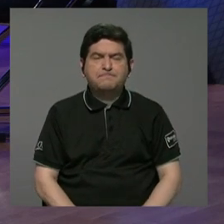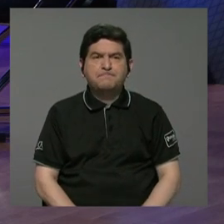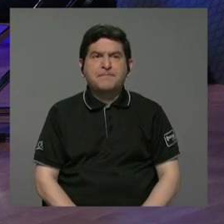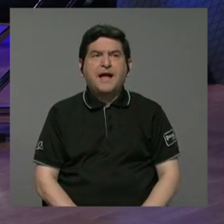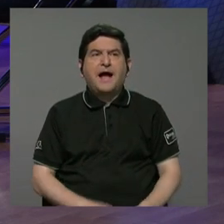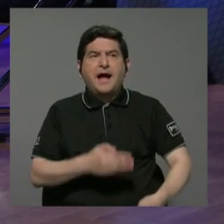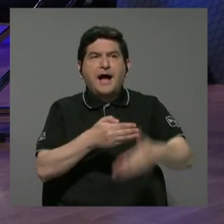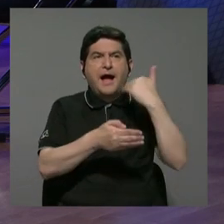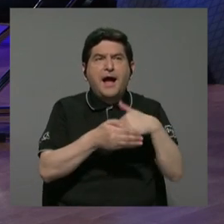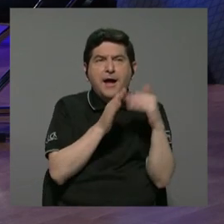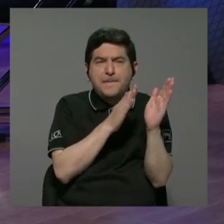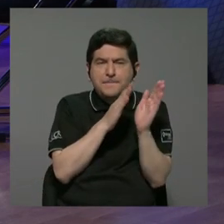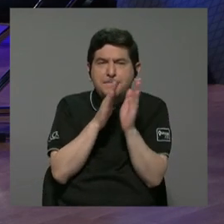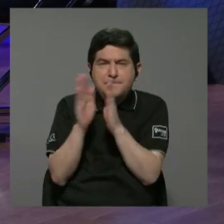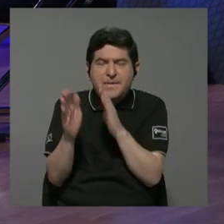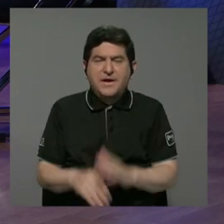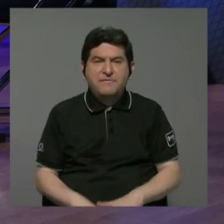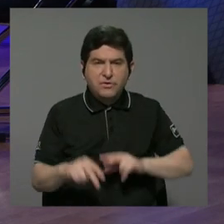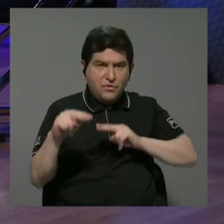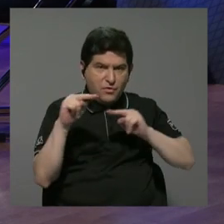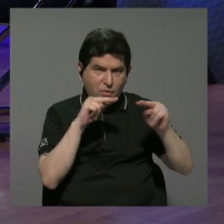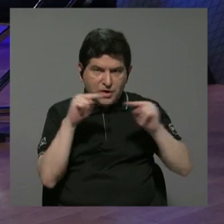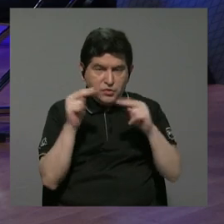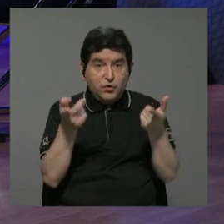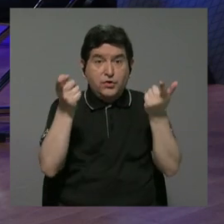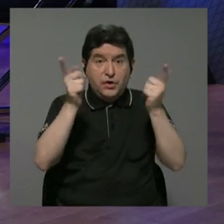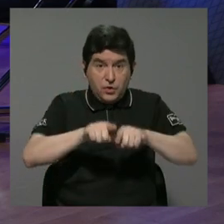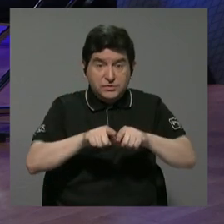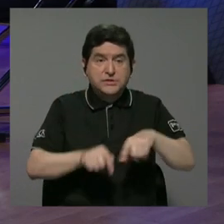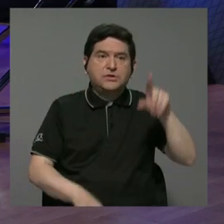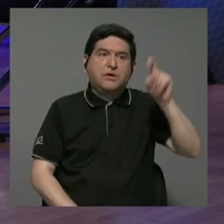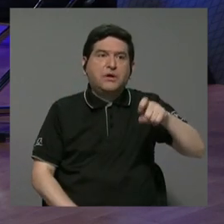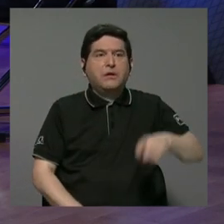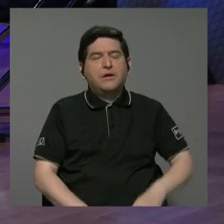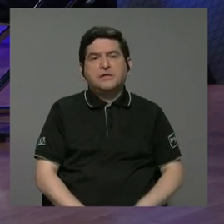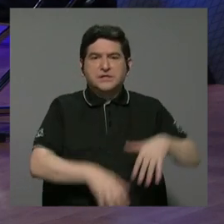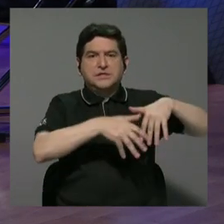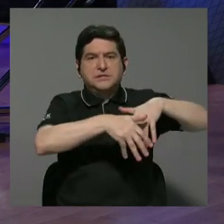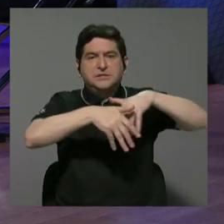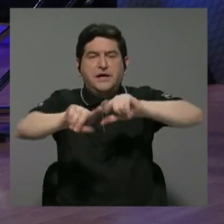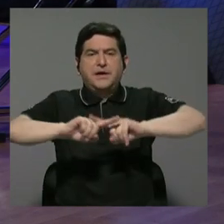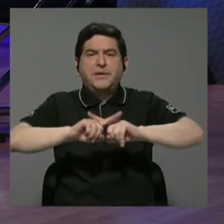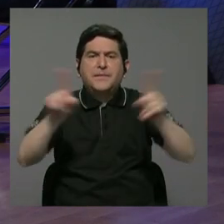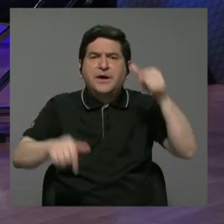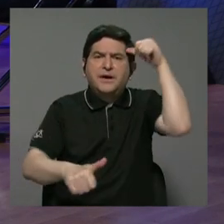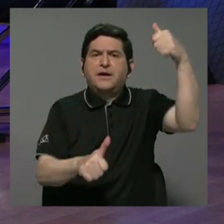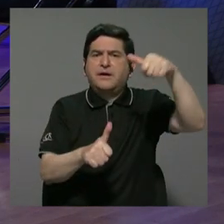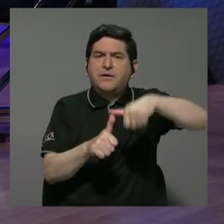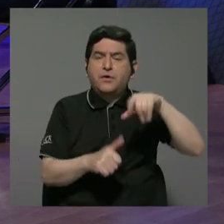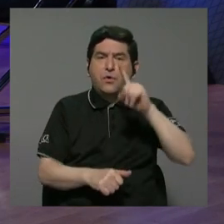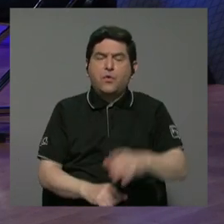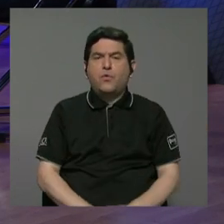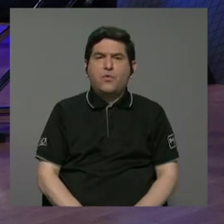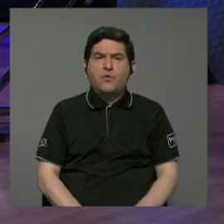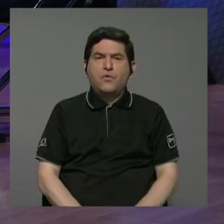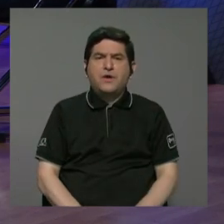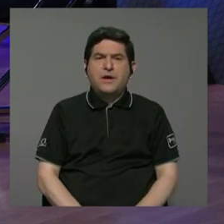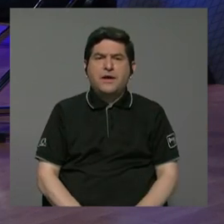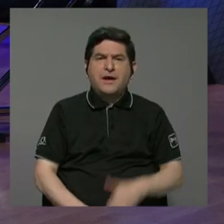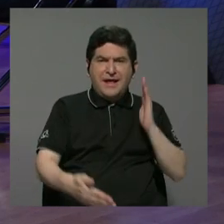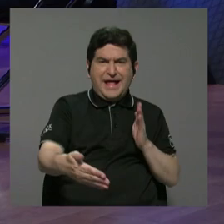anticipando, entonces, cada vez que hay negociaciones, ¿verdad?, hay que movilizarse, pero es que recordemos que uno de los golpes que se le